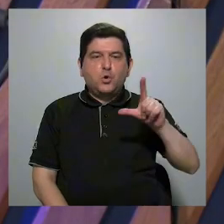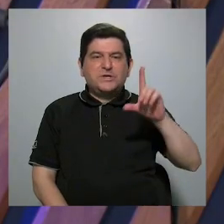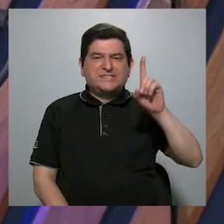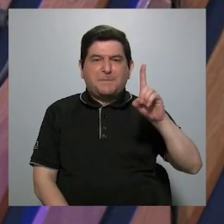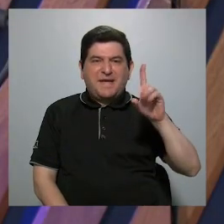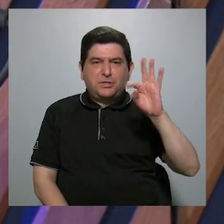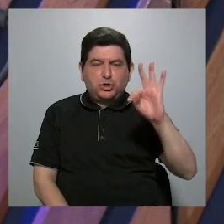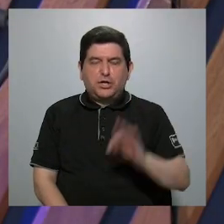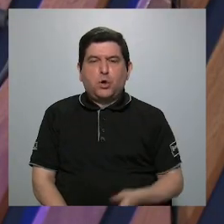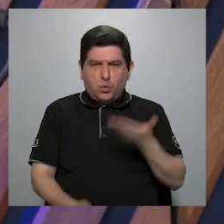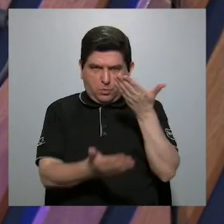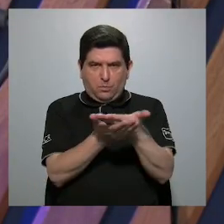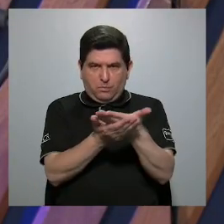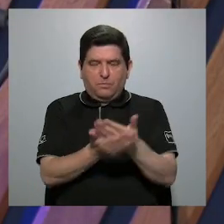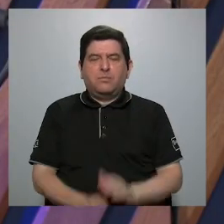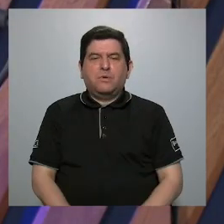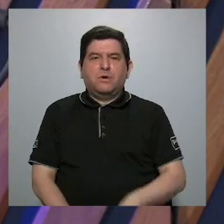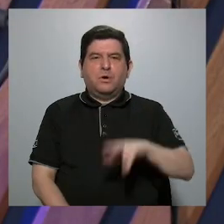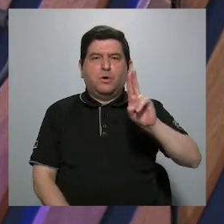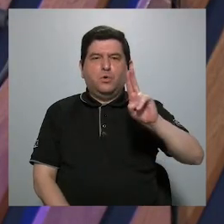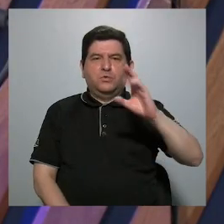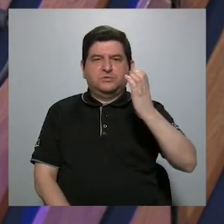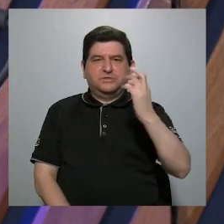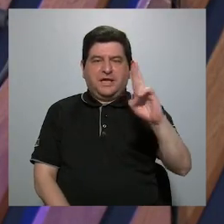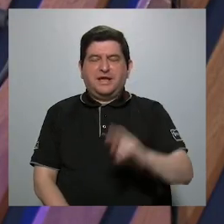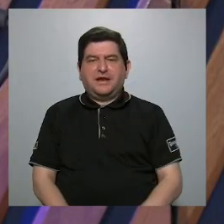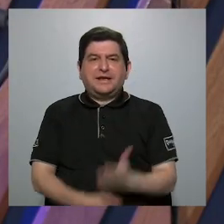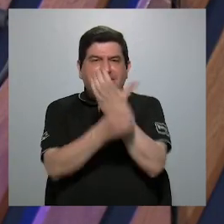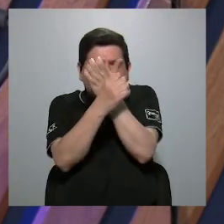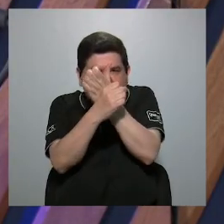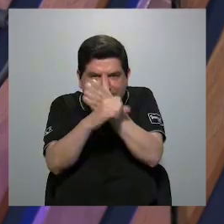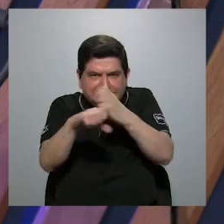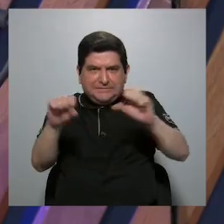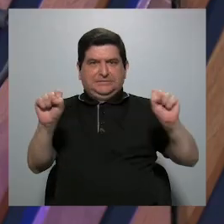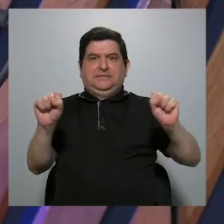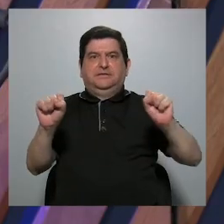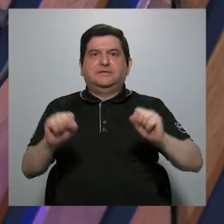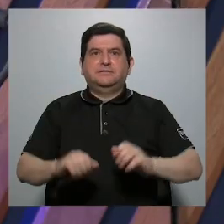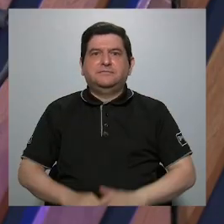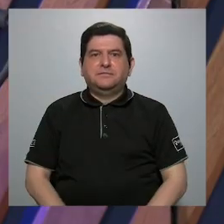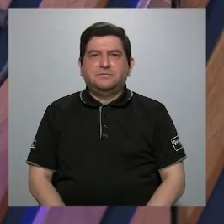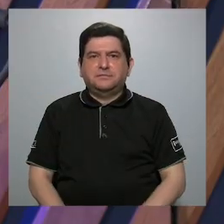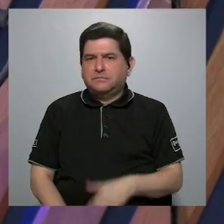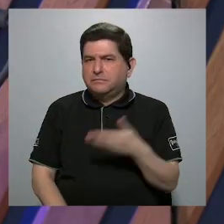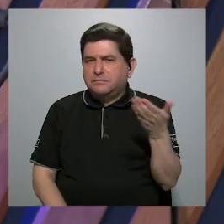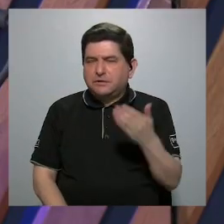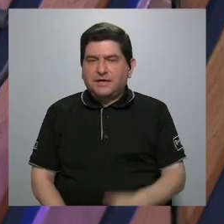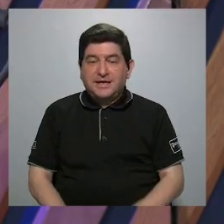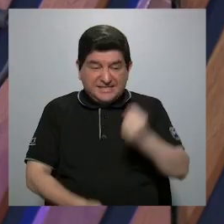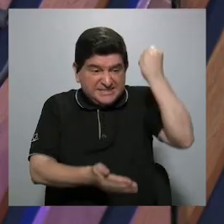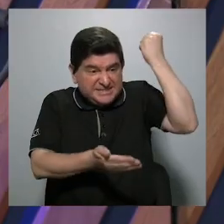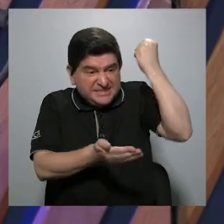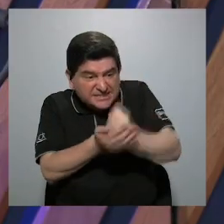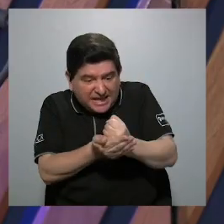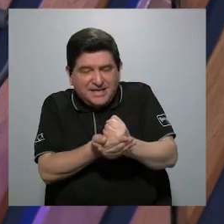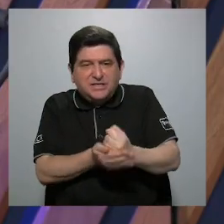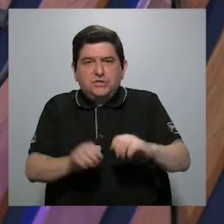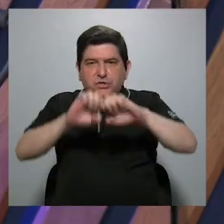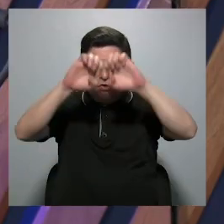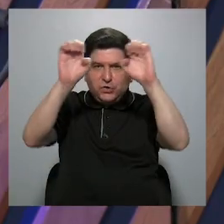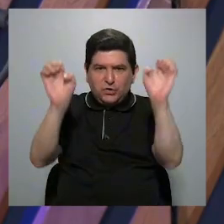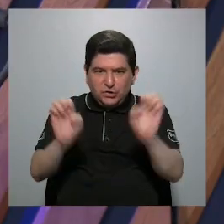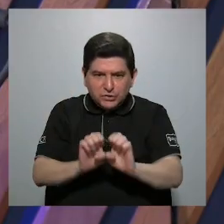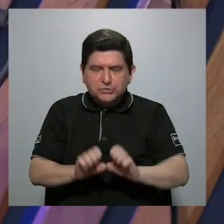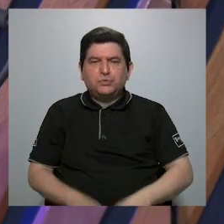don Luis Demetrio Tinoco propone que la Universidad de Costa Rica rescate el sello y el